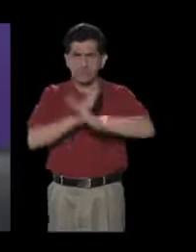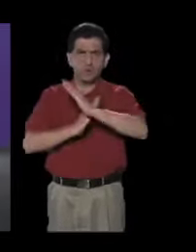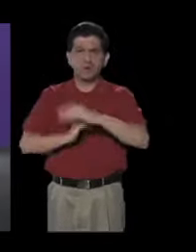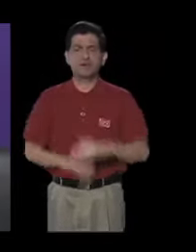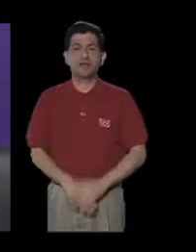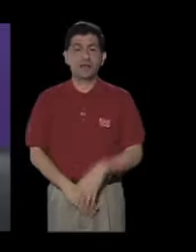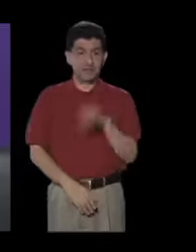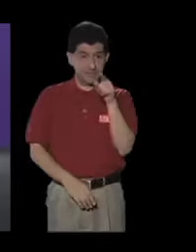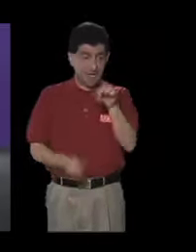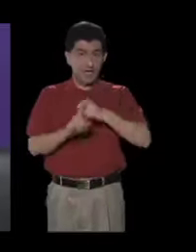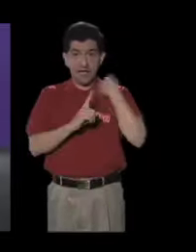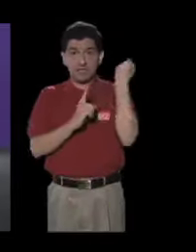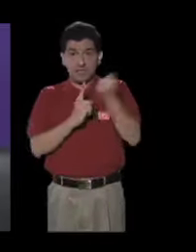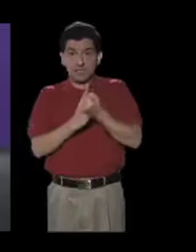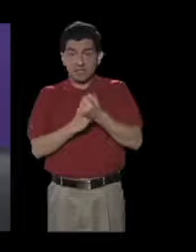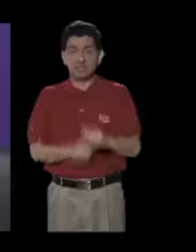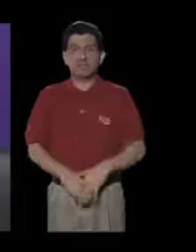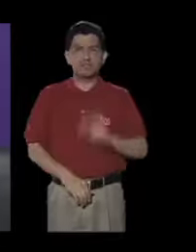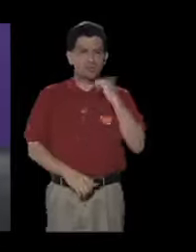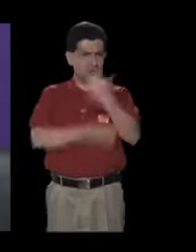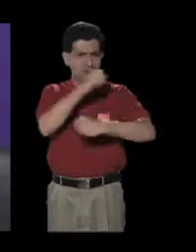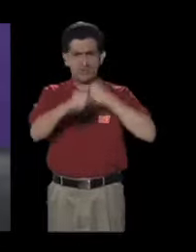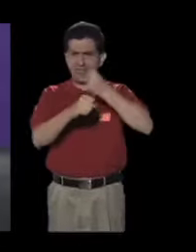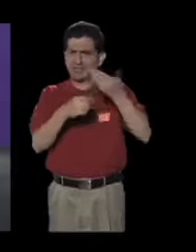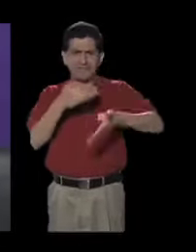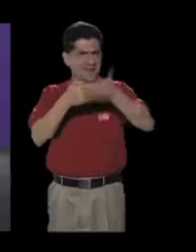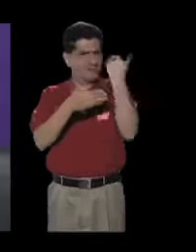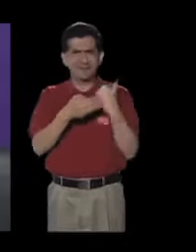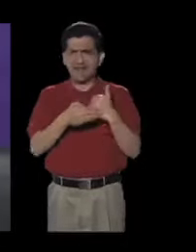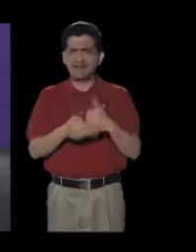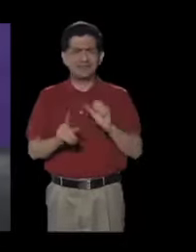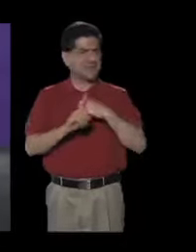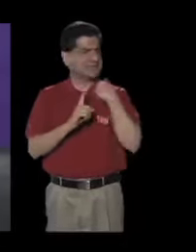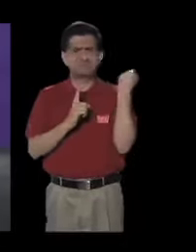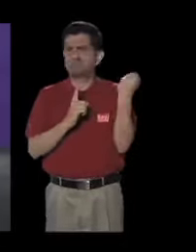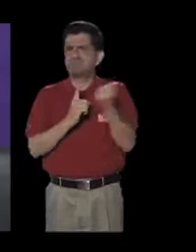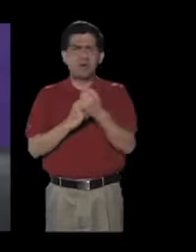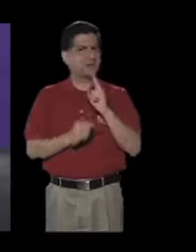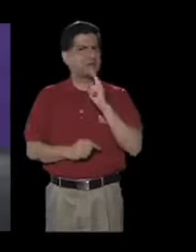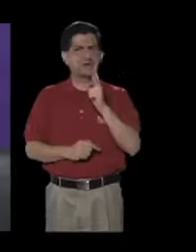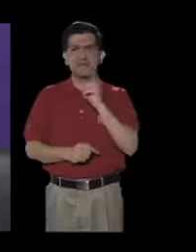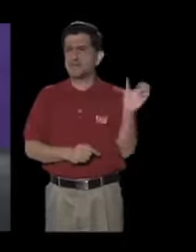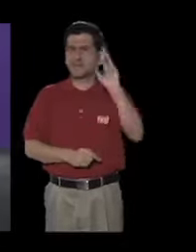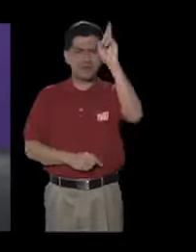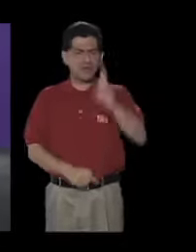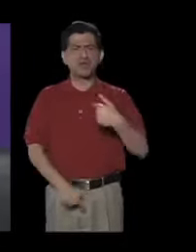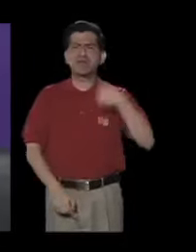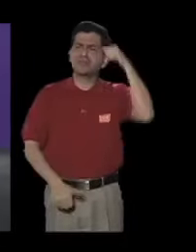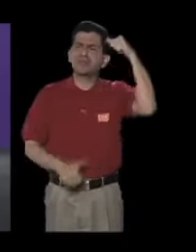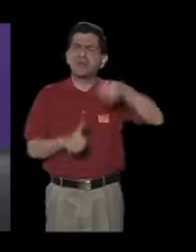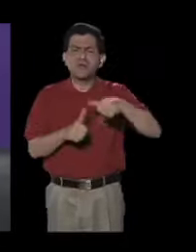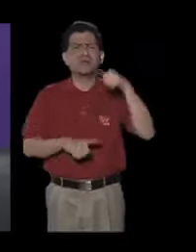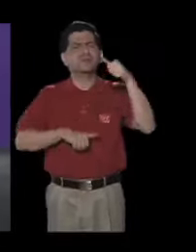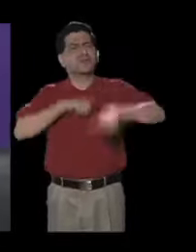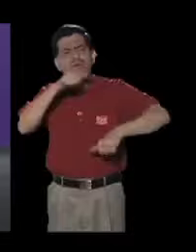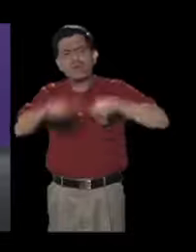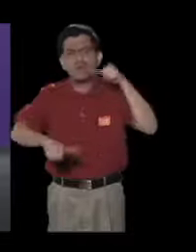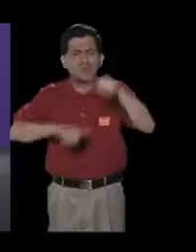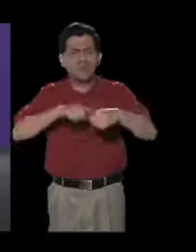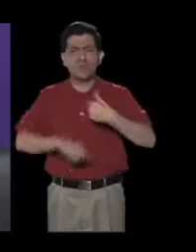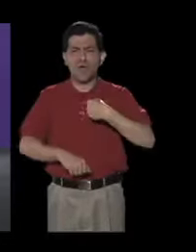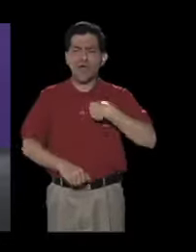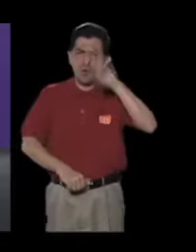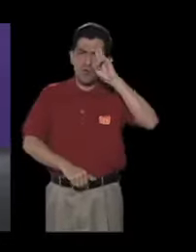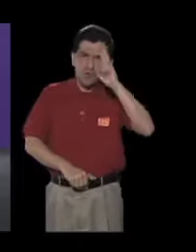personas con discapacidad, etcétera. Eso hace 10 años no era una situación real en Costa Rica. Yo me acuerdo las